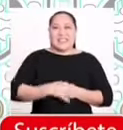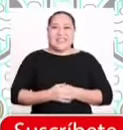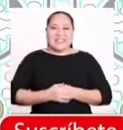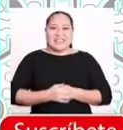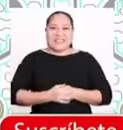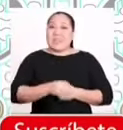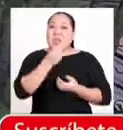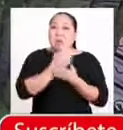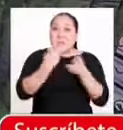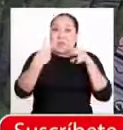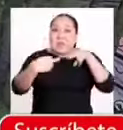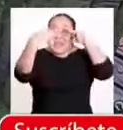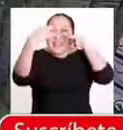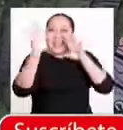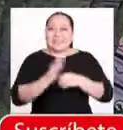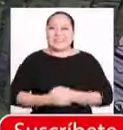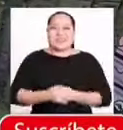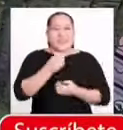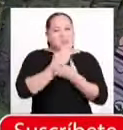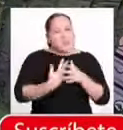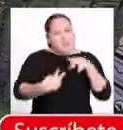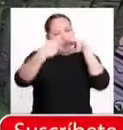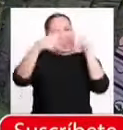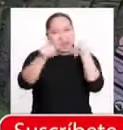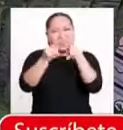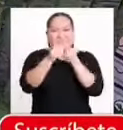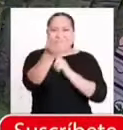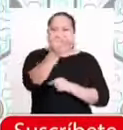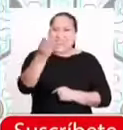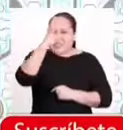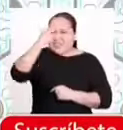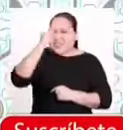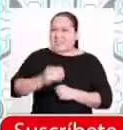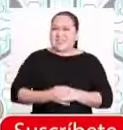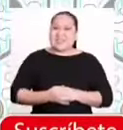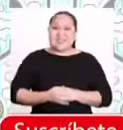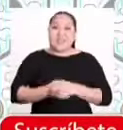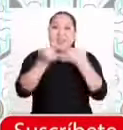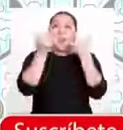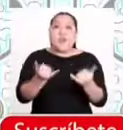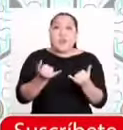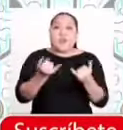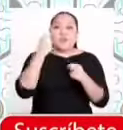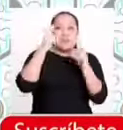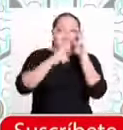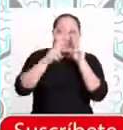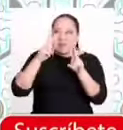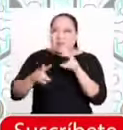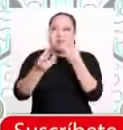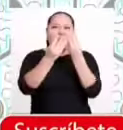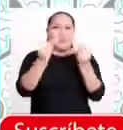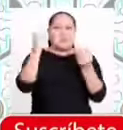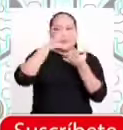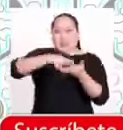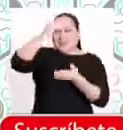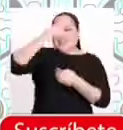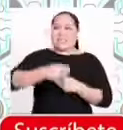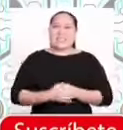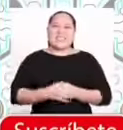¡Qué bueno verlos! ¡Qué bueno verlos a ustedes también, chicos! Hoy también tenemos muchísimo para aprender.